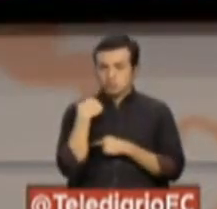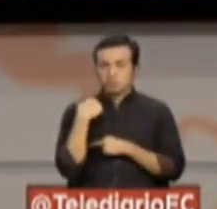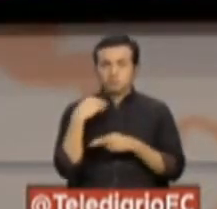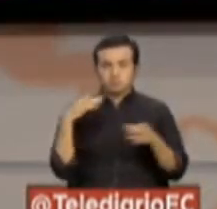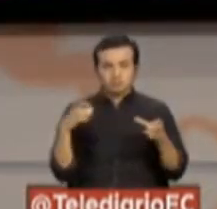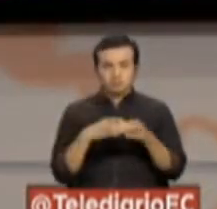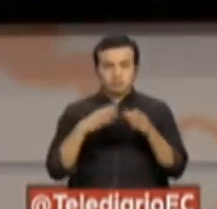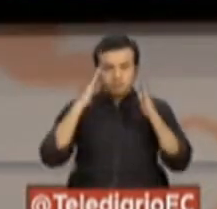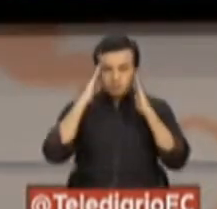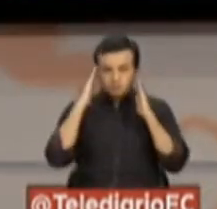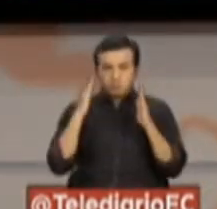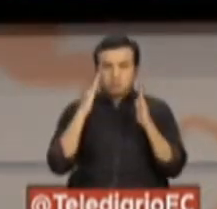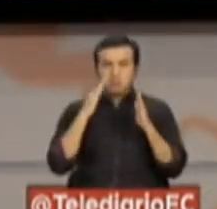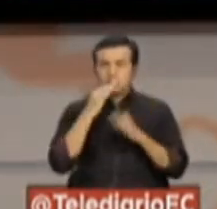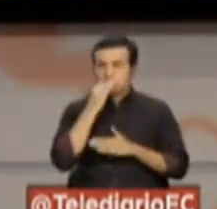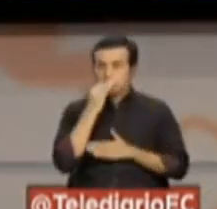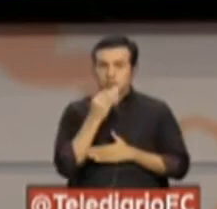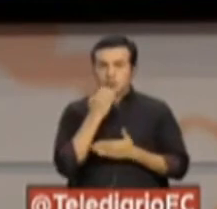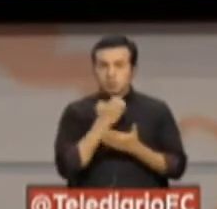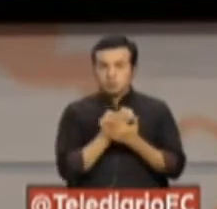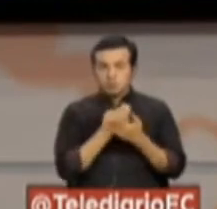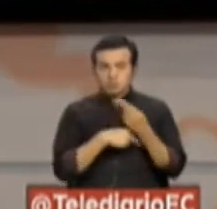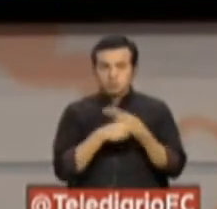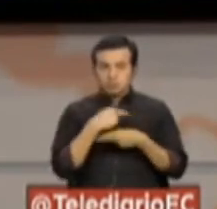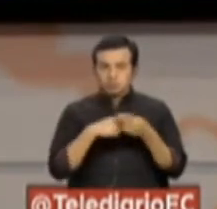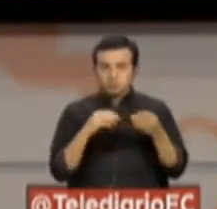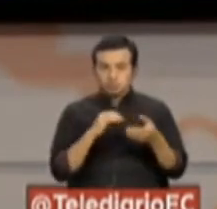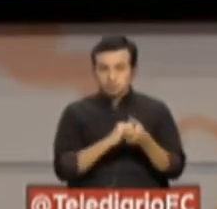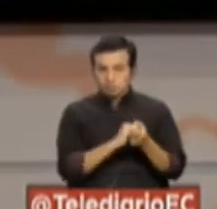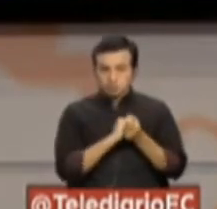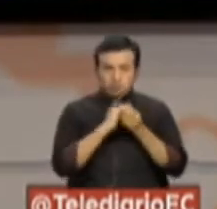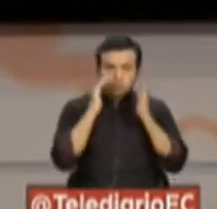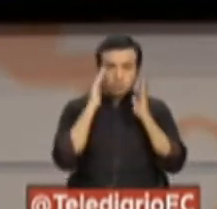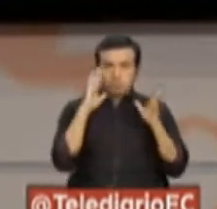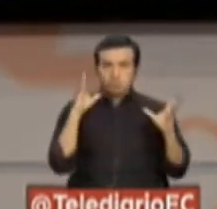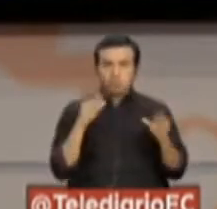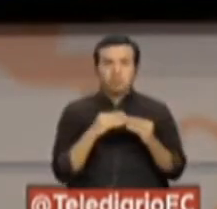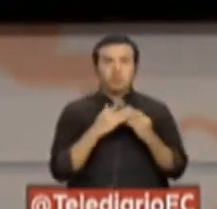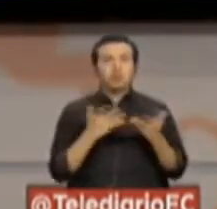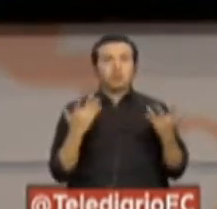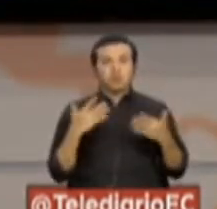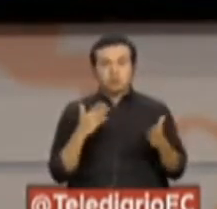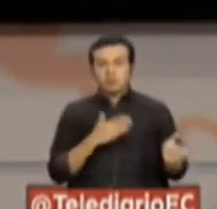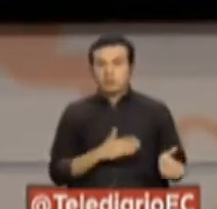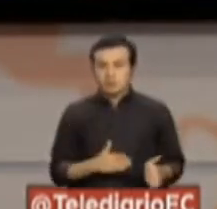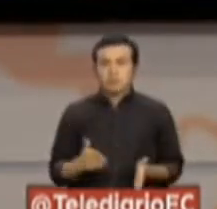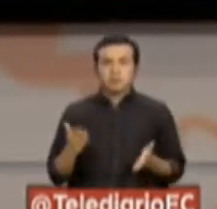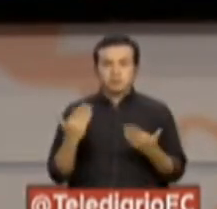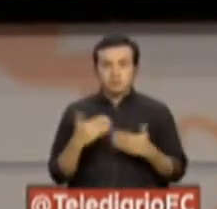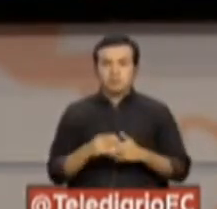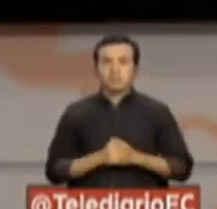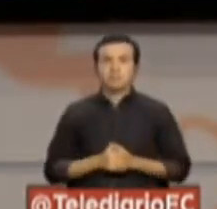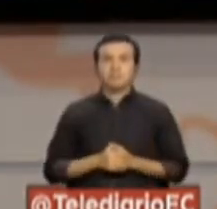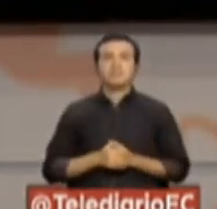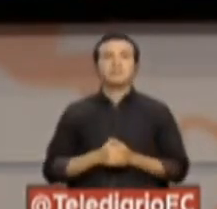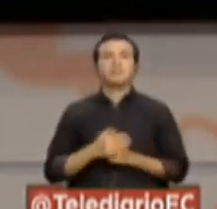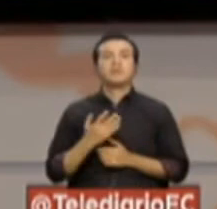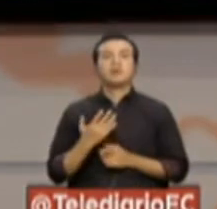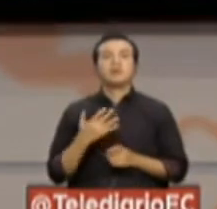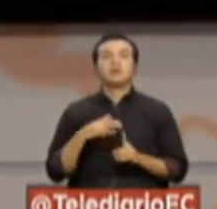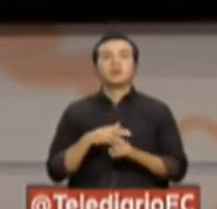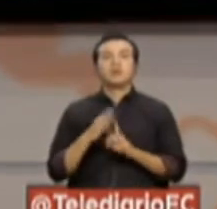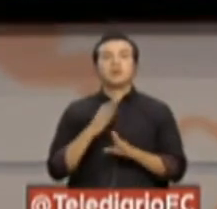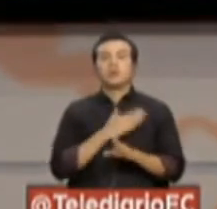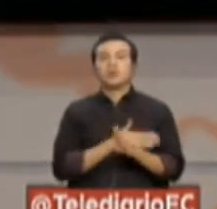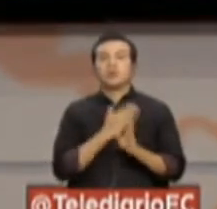este sector, por el sector real de la economía popular y solidaria, y en general por todo. Estoy hablando por el sector real nuevamente. Fuimos incluidos desde